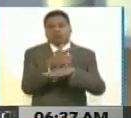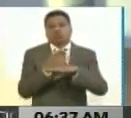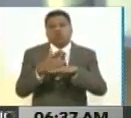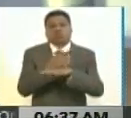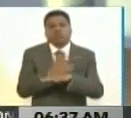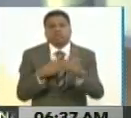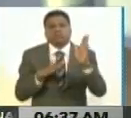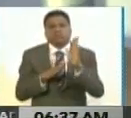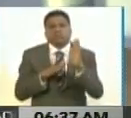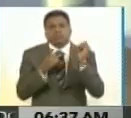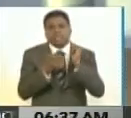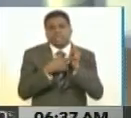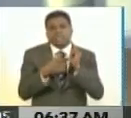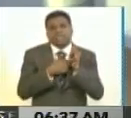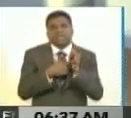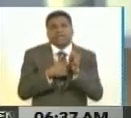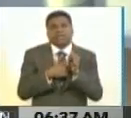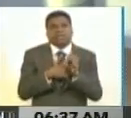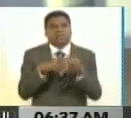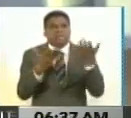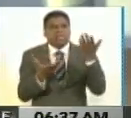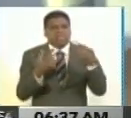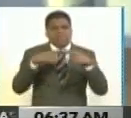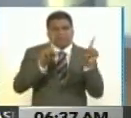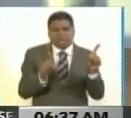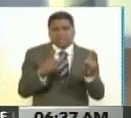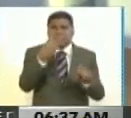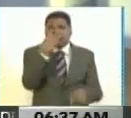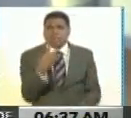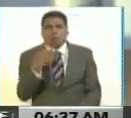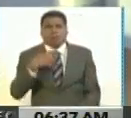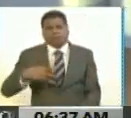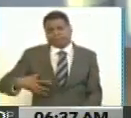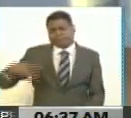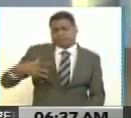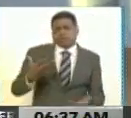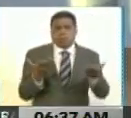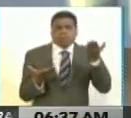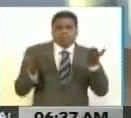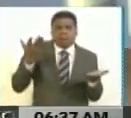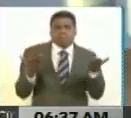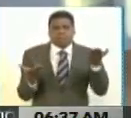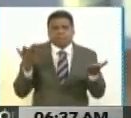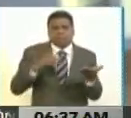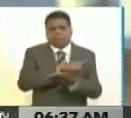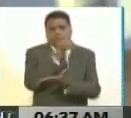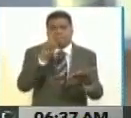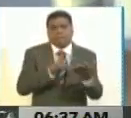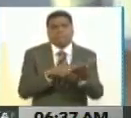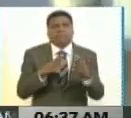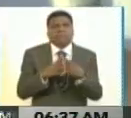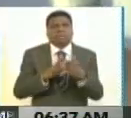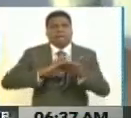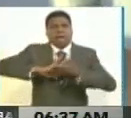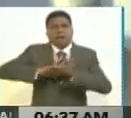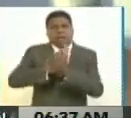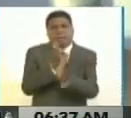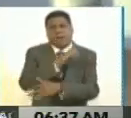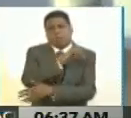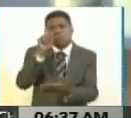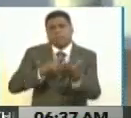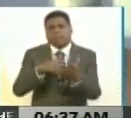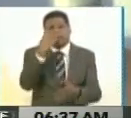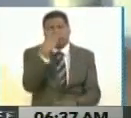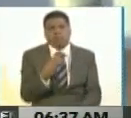índice Gini, la diferencia entre los más pobres y los más ricos, que quizás también donde ahí vemos la desigualdad, aparte de la erradicación de la pobreza, es un